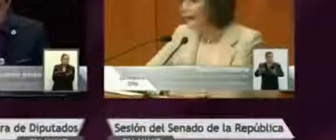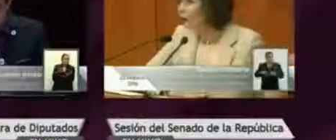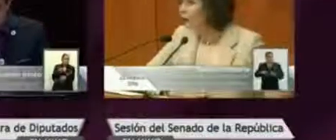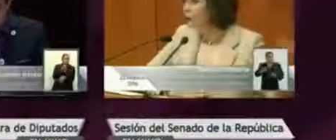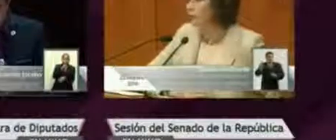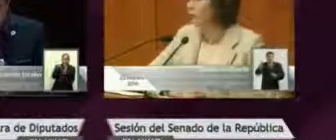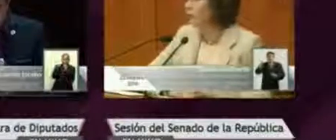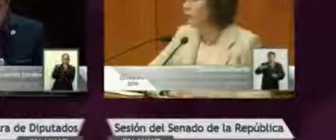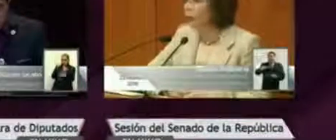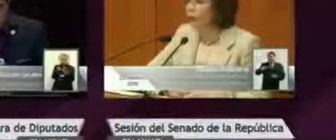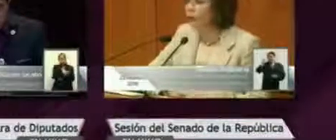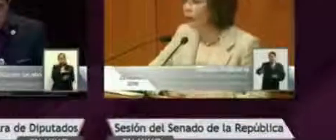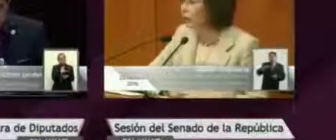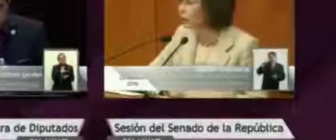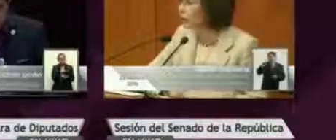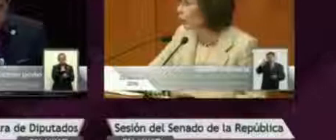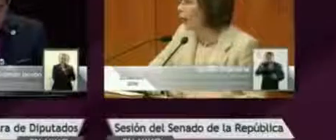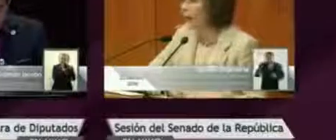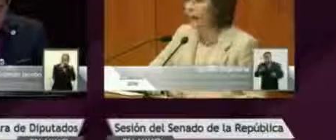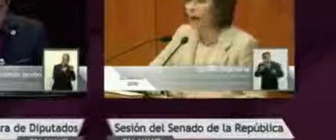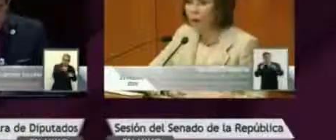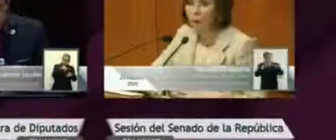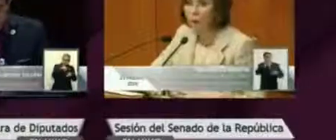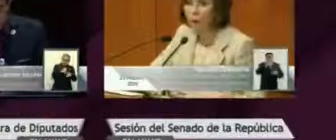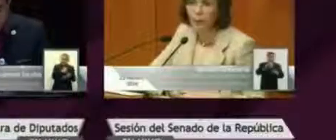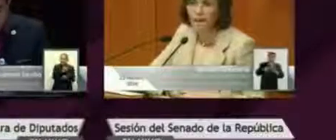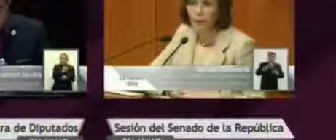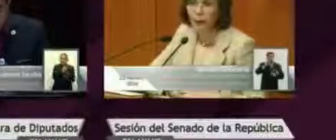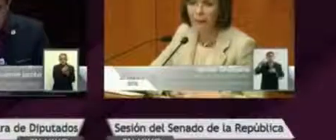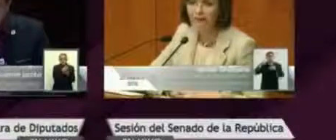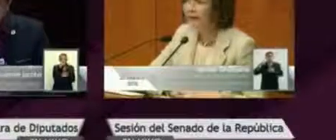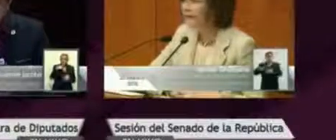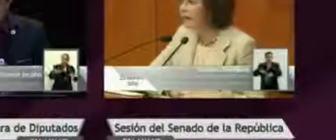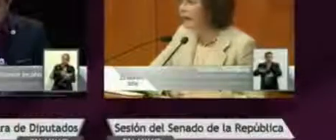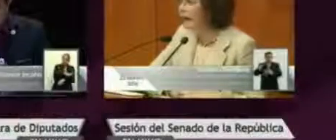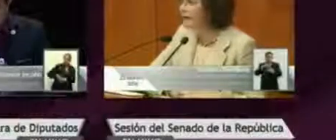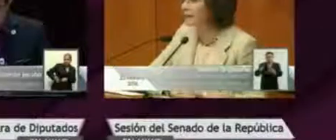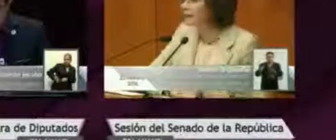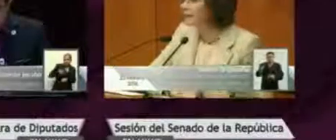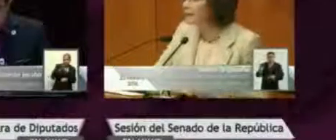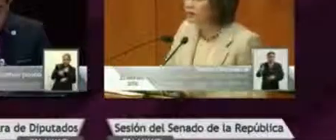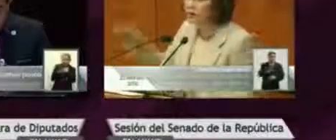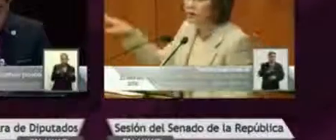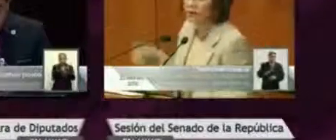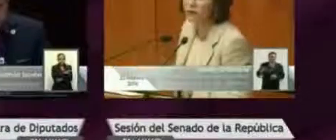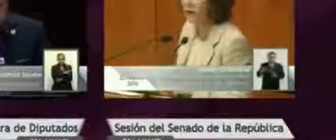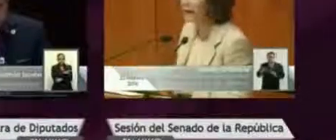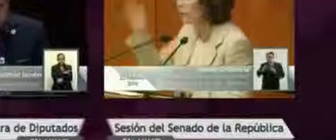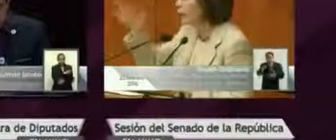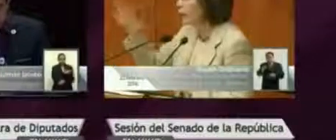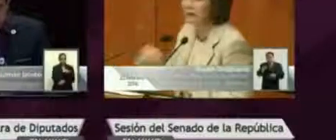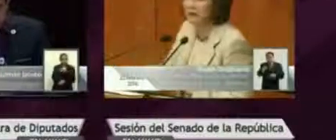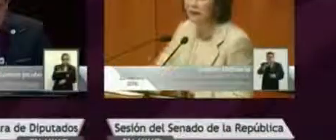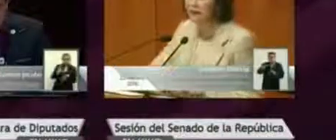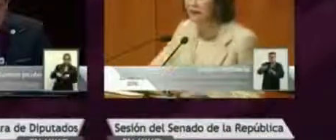al 100% con terapias de reemplazo renal, mientras que los del Seguro Popular no cuentan. Por